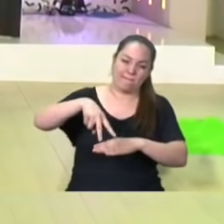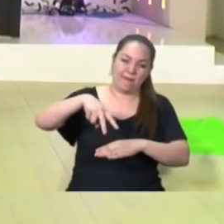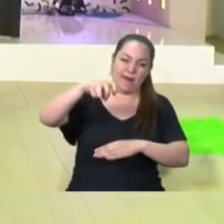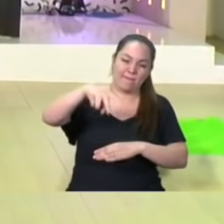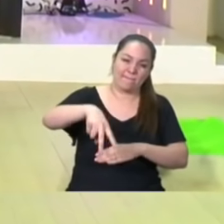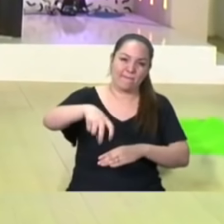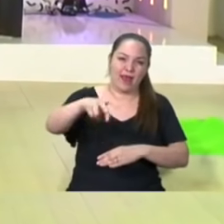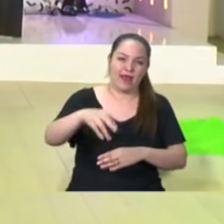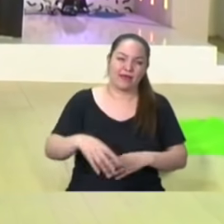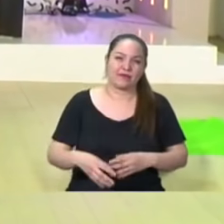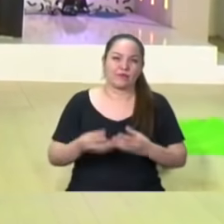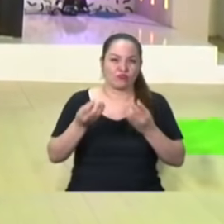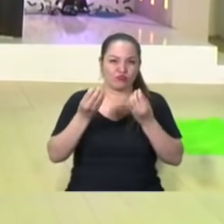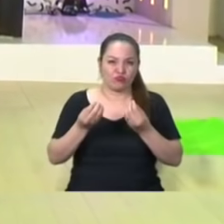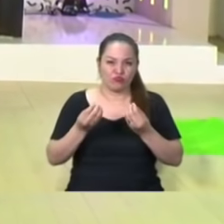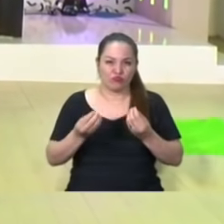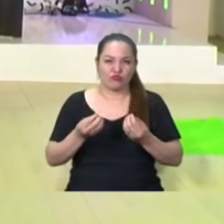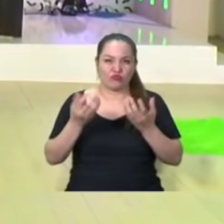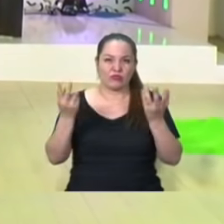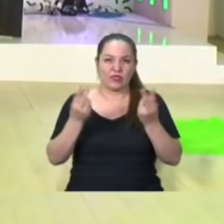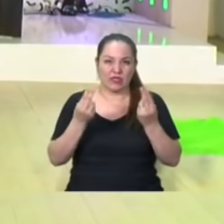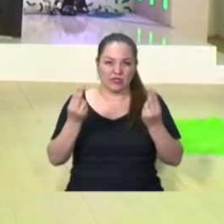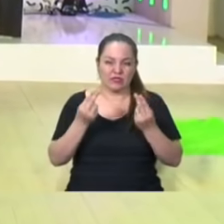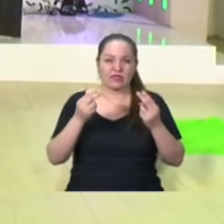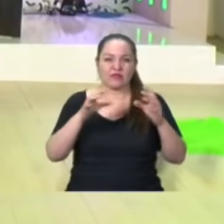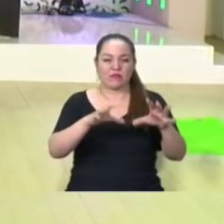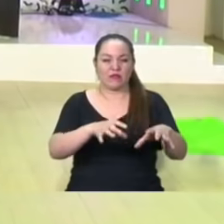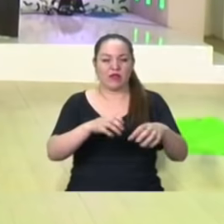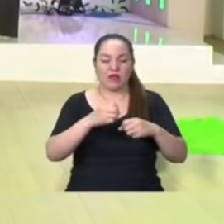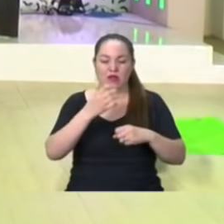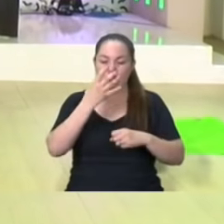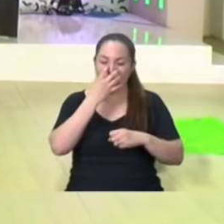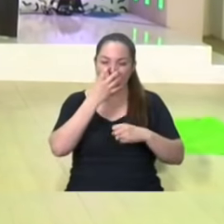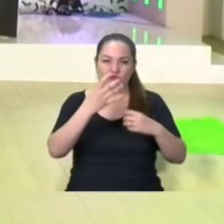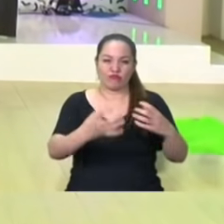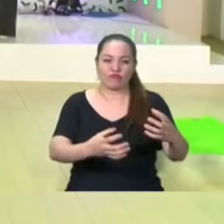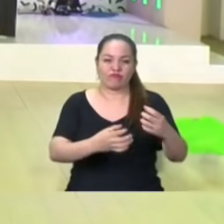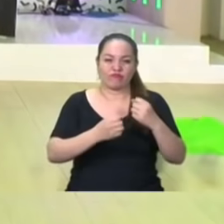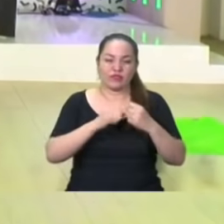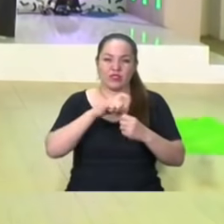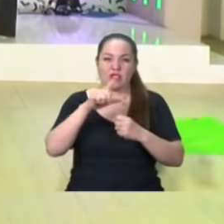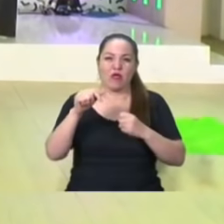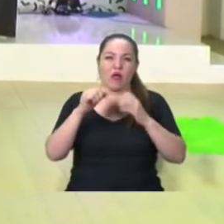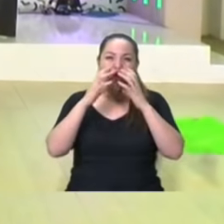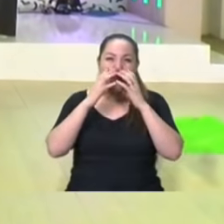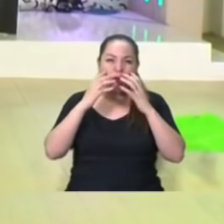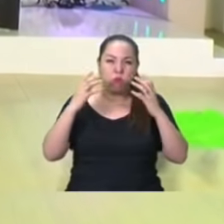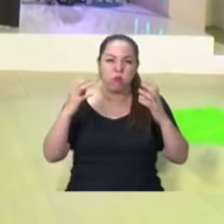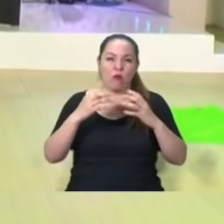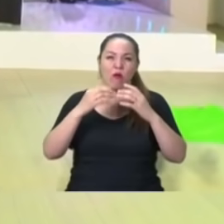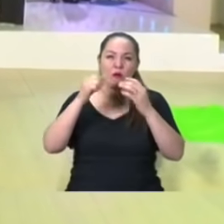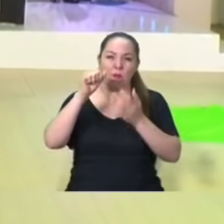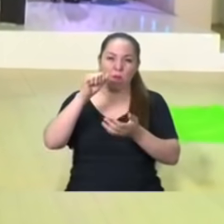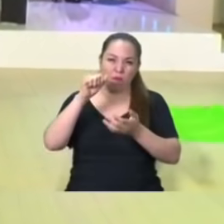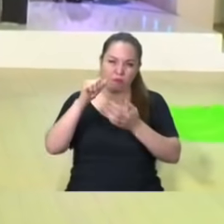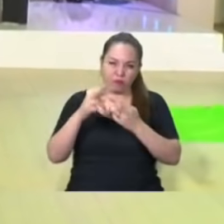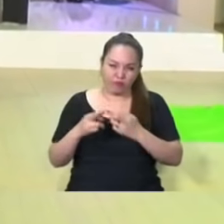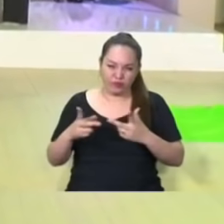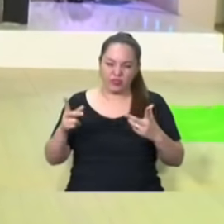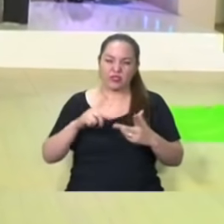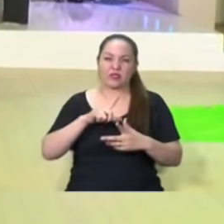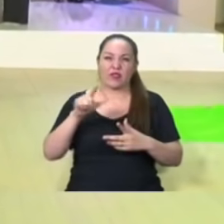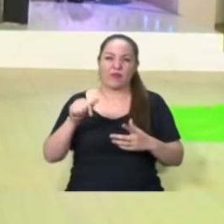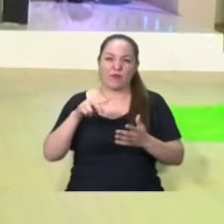para derribar unos muñecos de peluche que tenemos y después van a reventar un globo, van a pasar a diferentes pruebas de